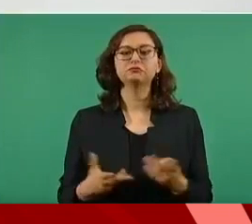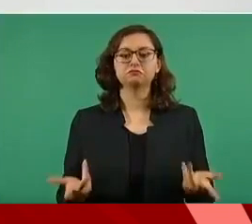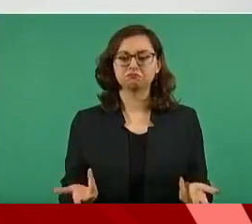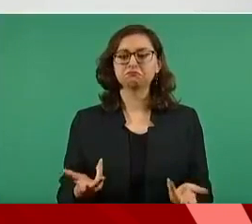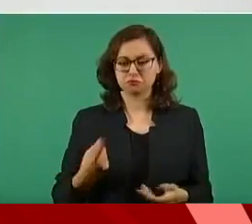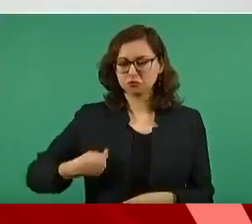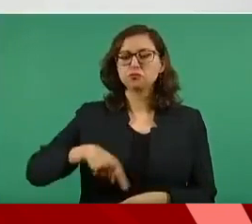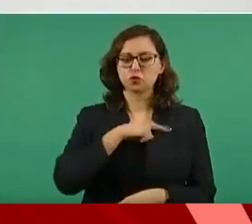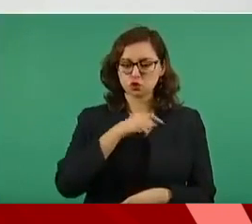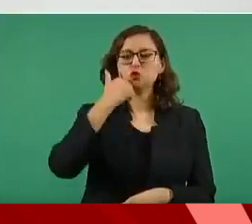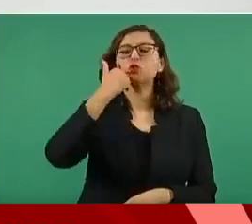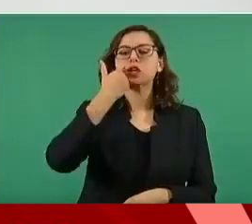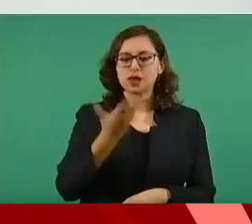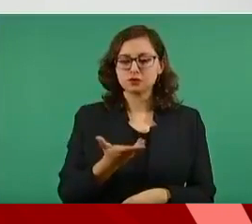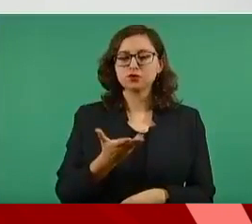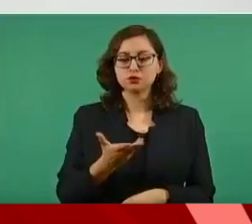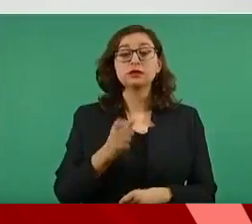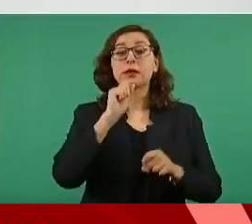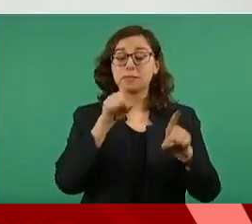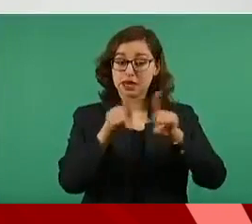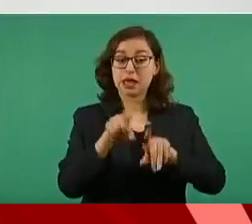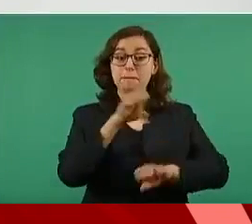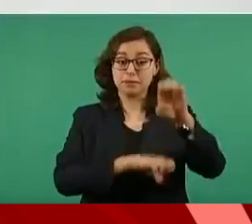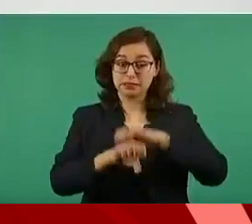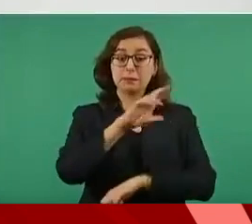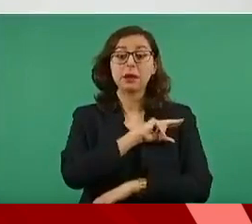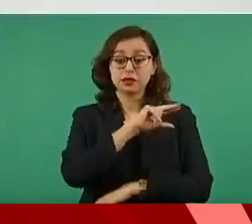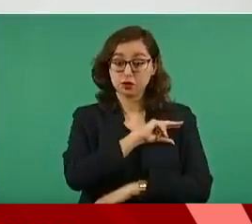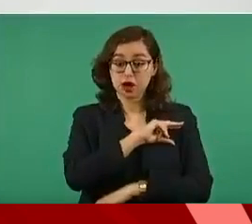voluntad de parte de las empresas,